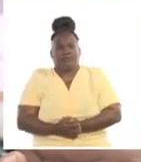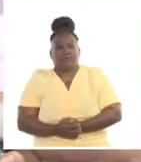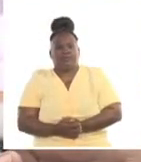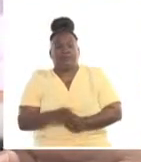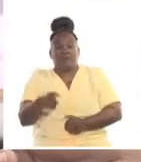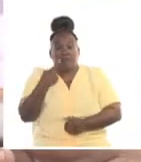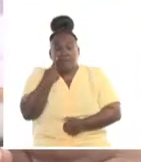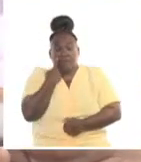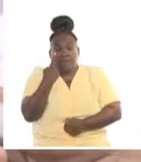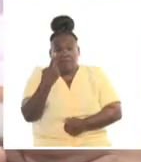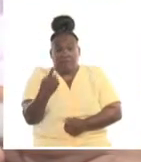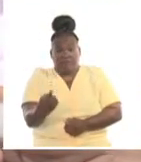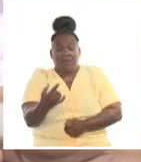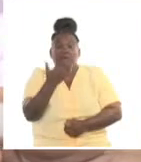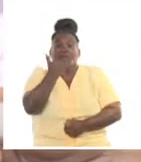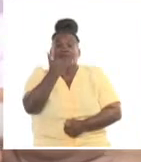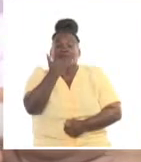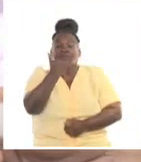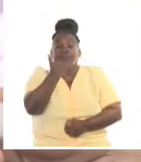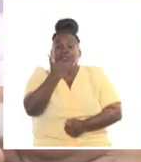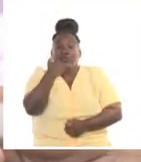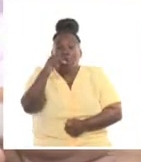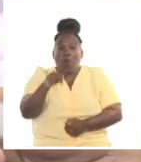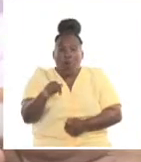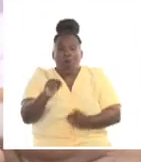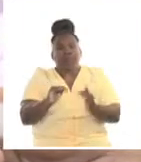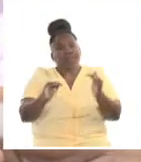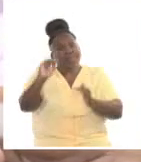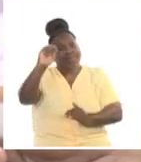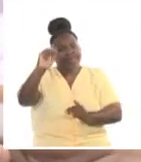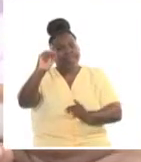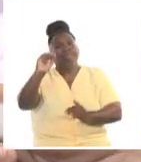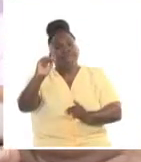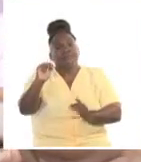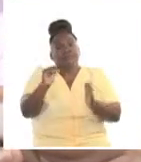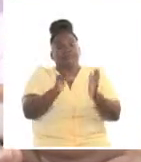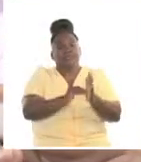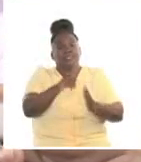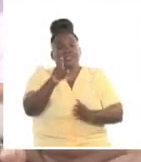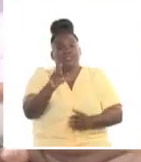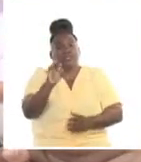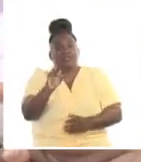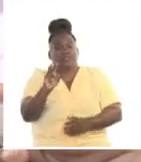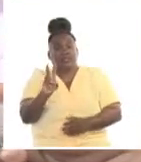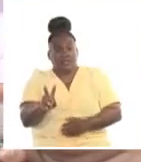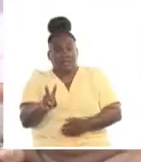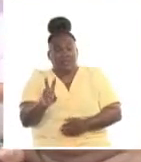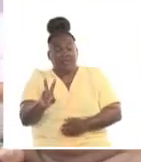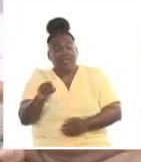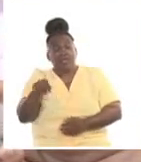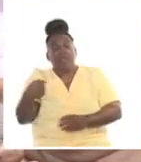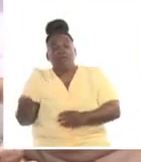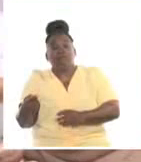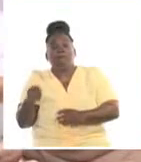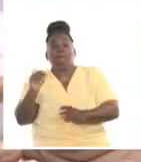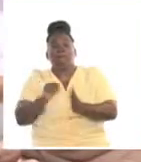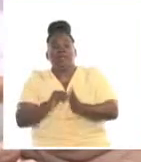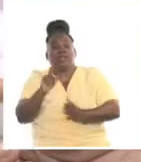la afectación que estamos estimando para el día de hoy es ligeramente superior a la del día de ayer, 1.173 contra 1.215 megawatts, que es el